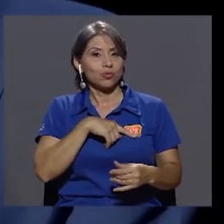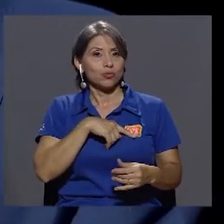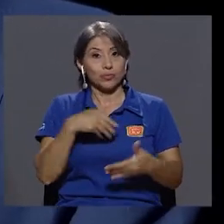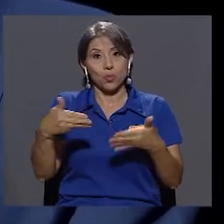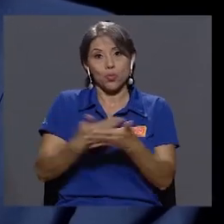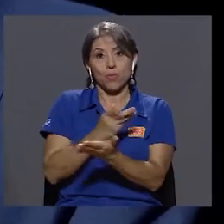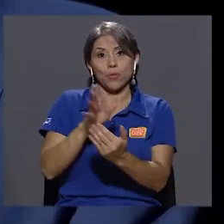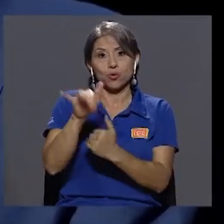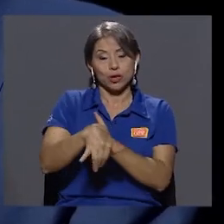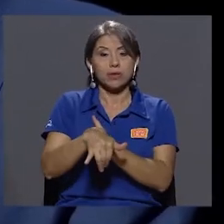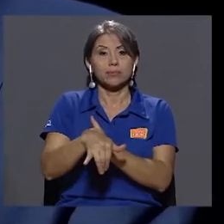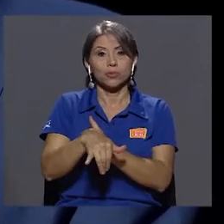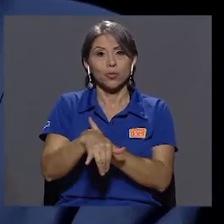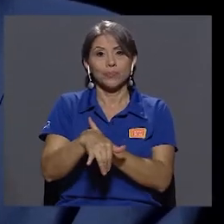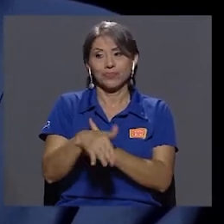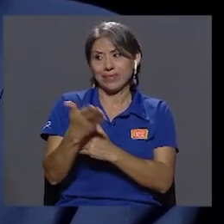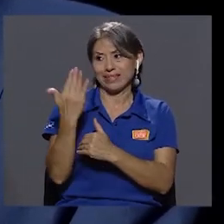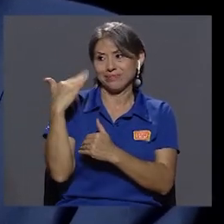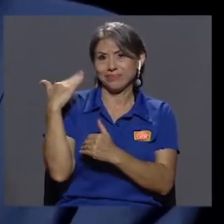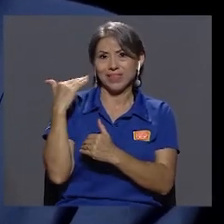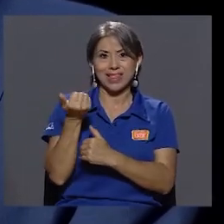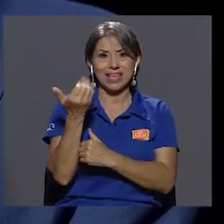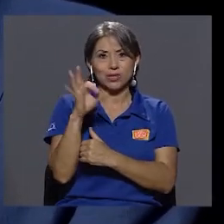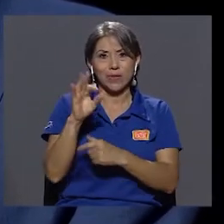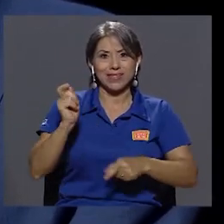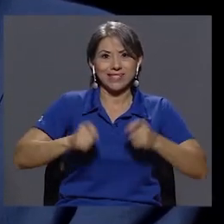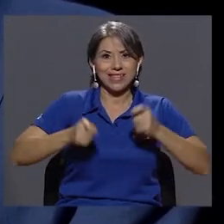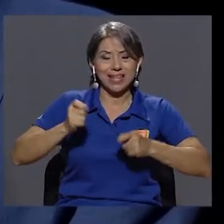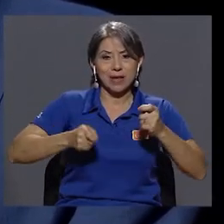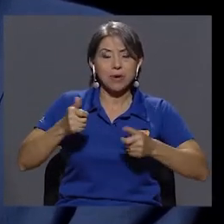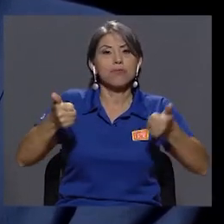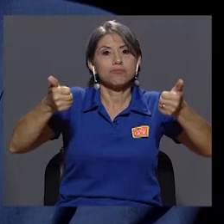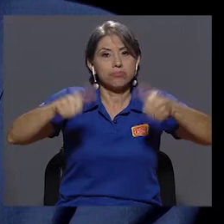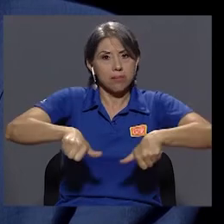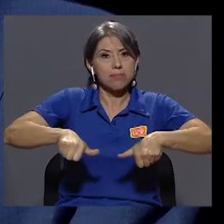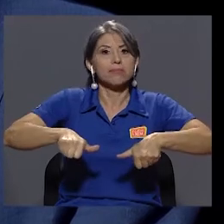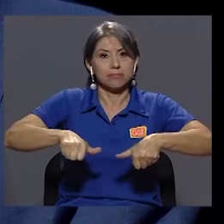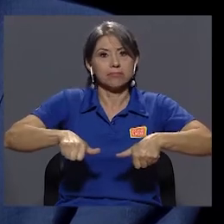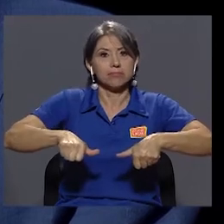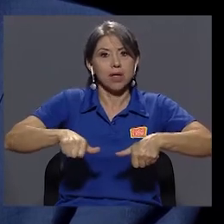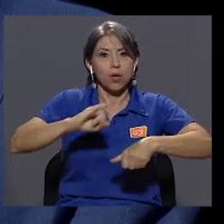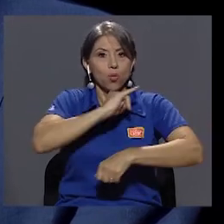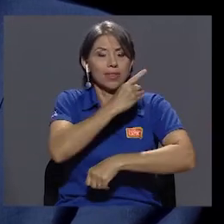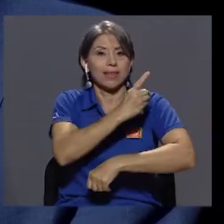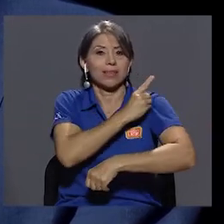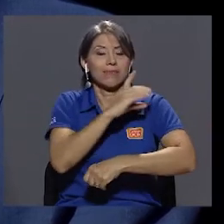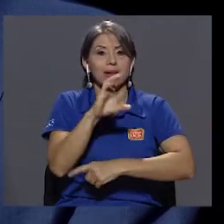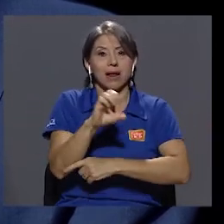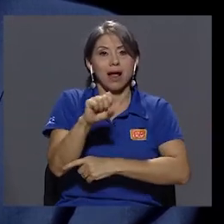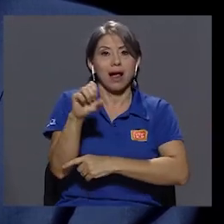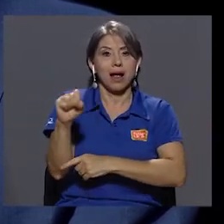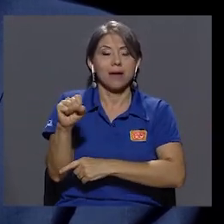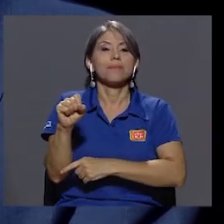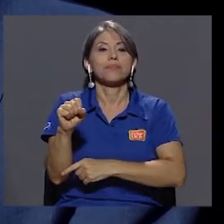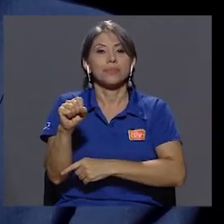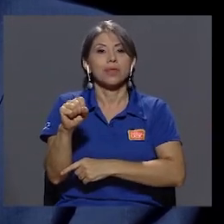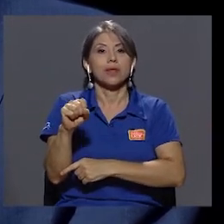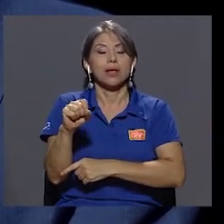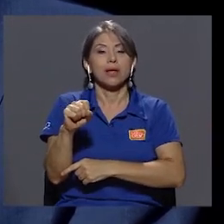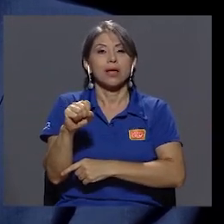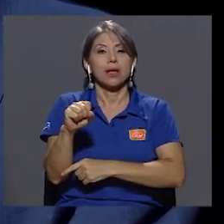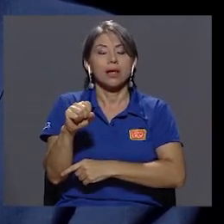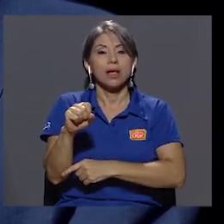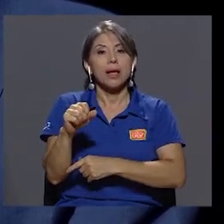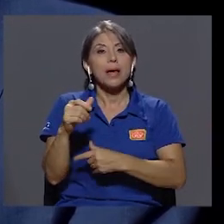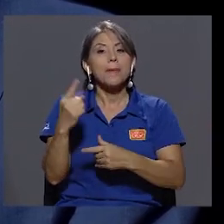en un nuevo proyecto que fue aprobado el 19 de septiembre de este año por la junta directiva de la caja costarricense del seguro